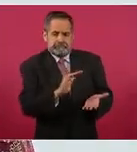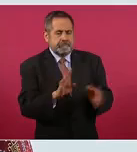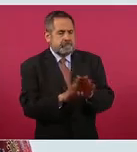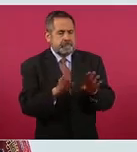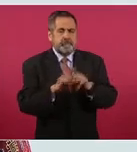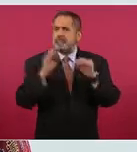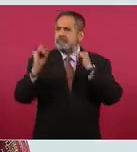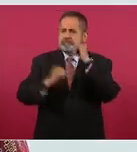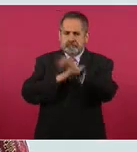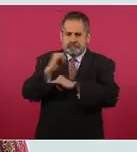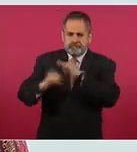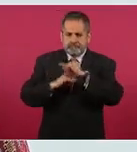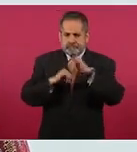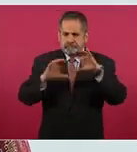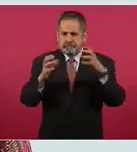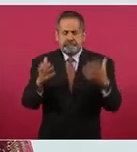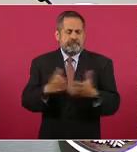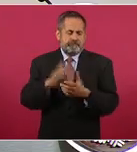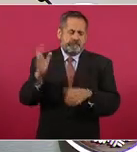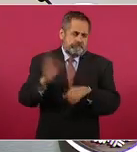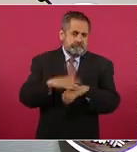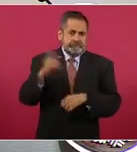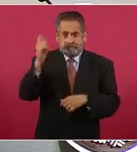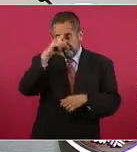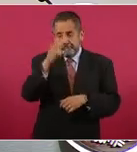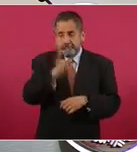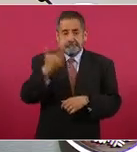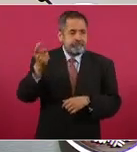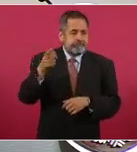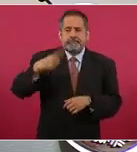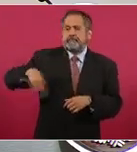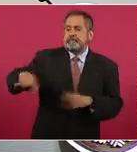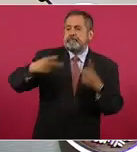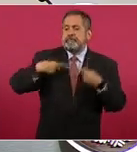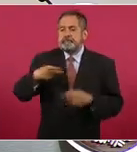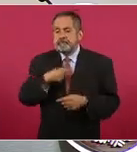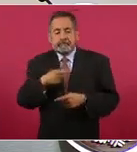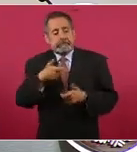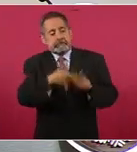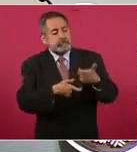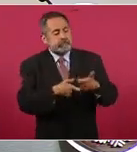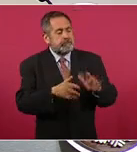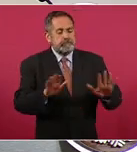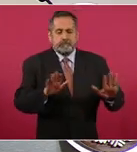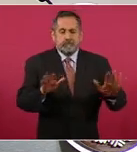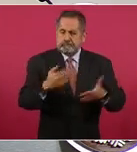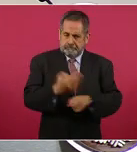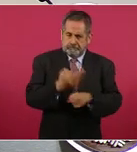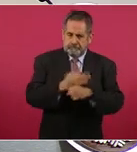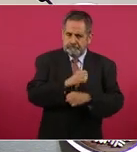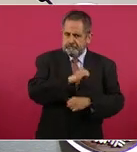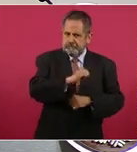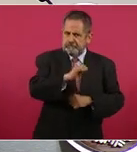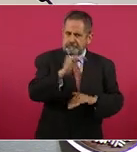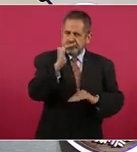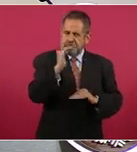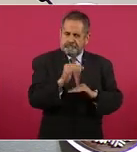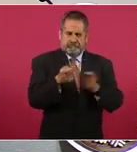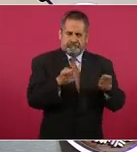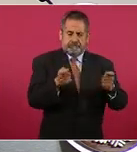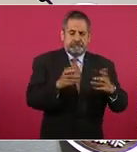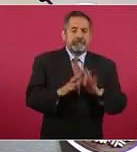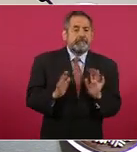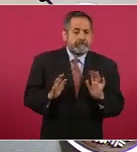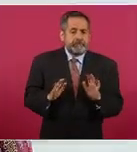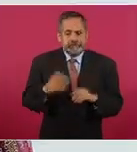internacionalmente como el impuesto más caro para la gente con menores recursos. Y esto va aunado también a que ya estamos